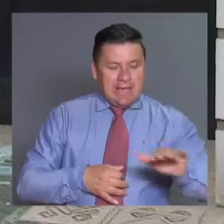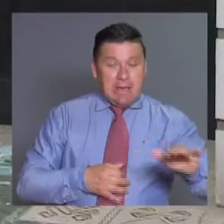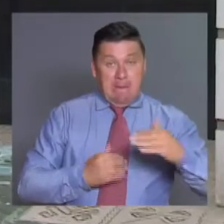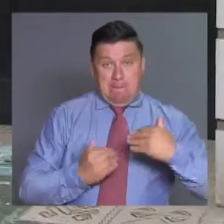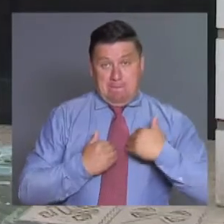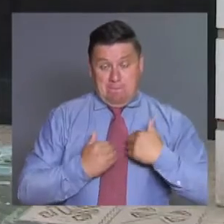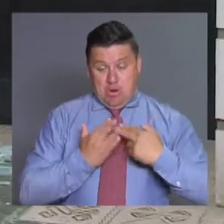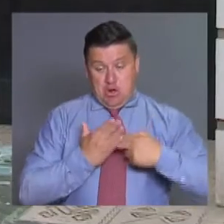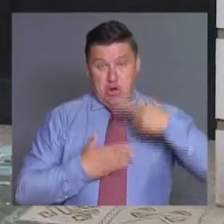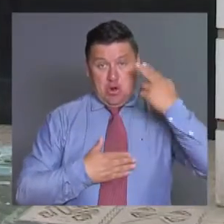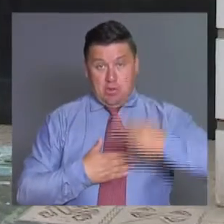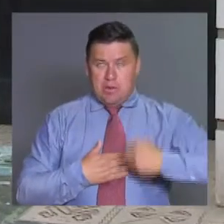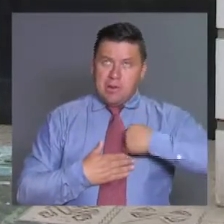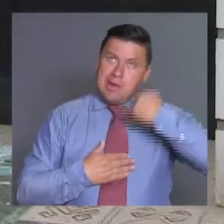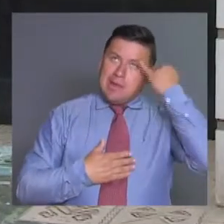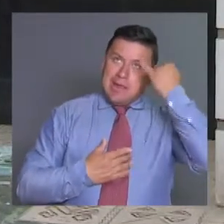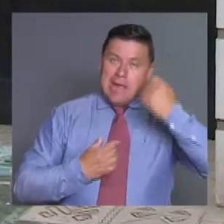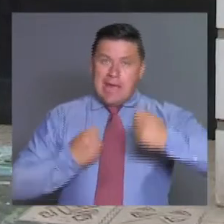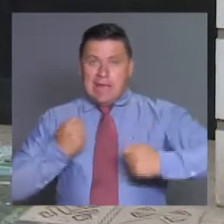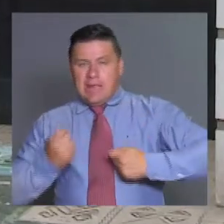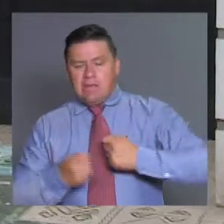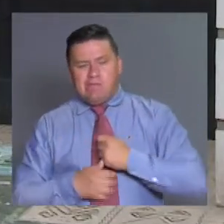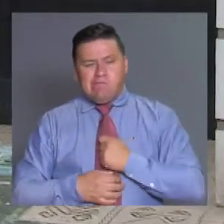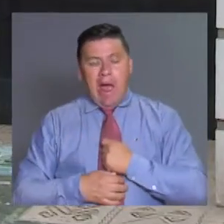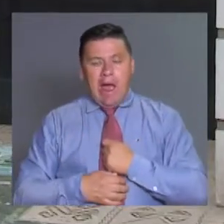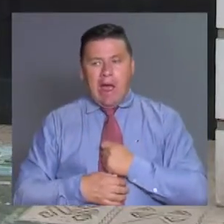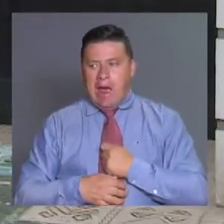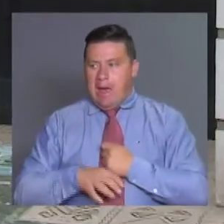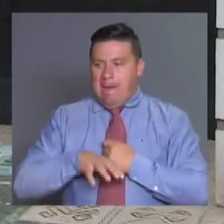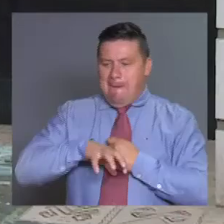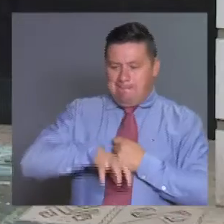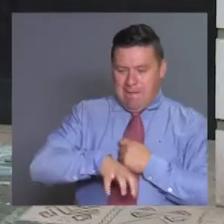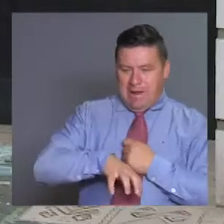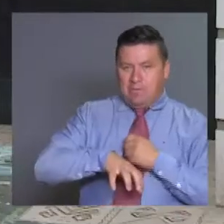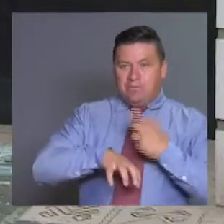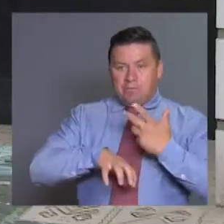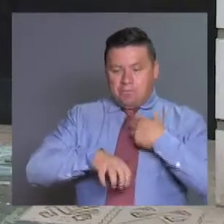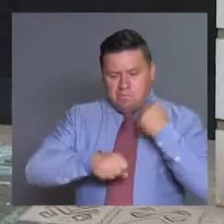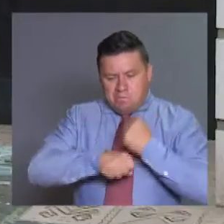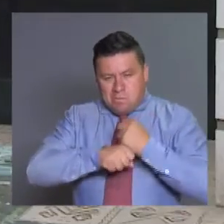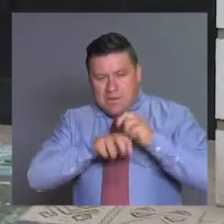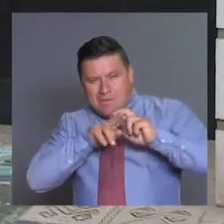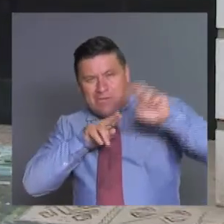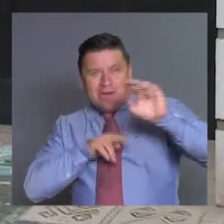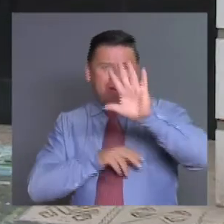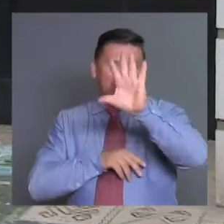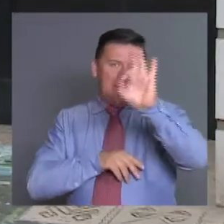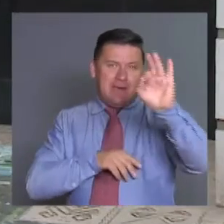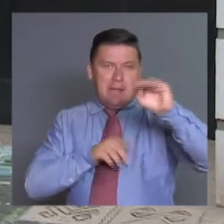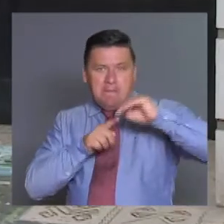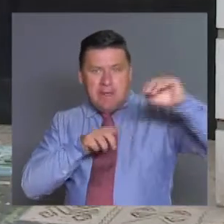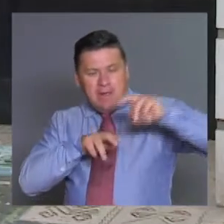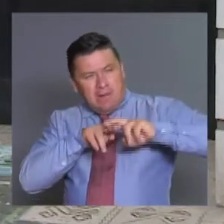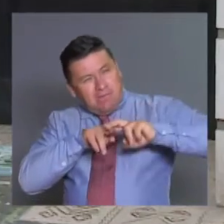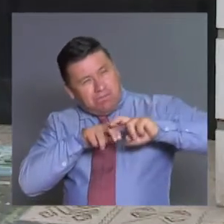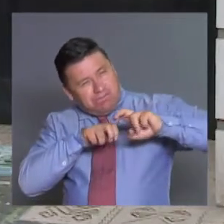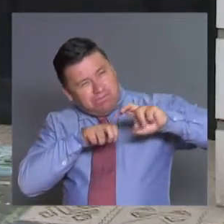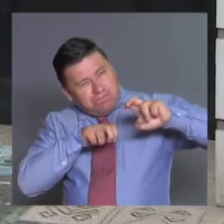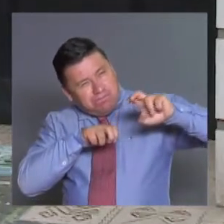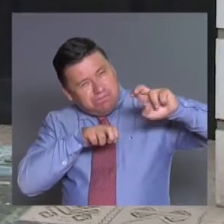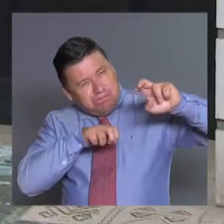mi proyecto idea de negocio fue ubicar un teleférico de 500 metros de distancia